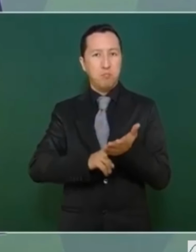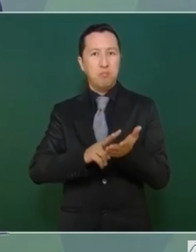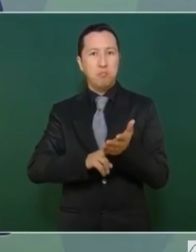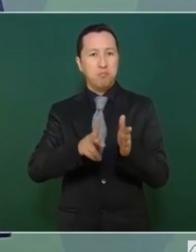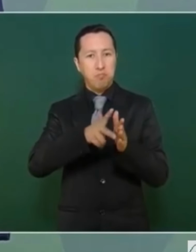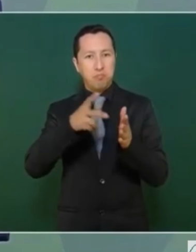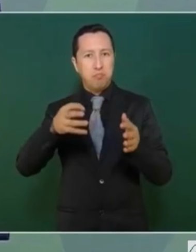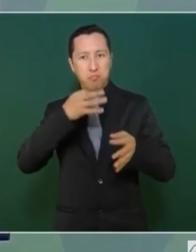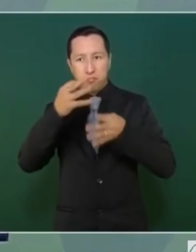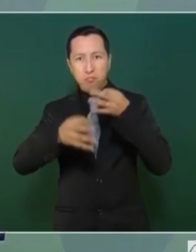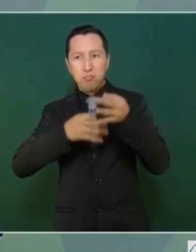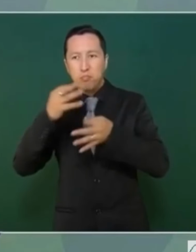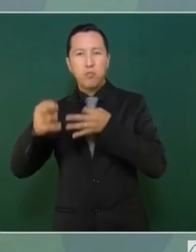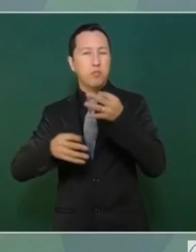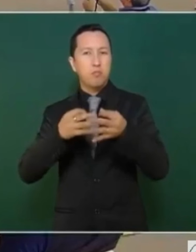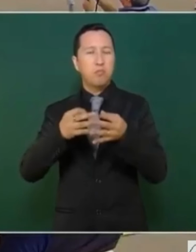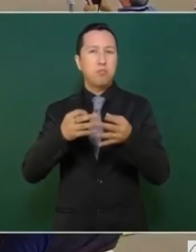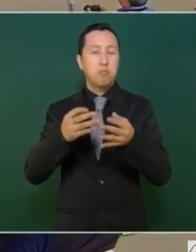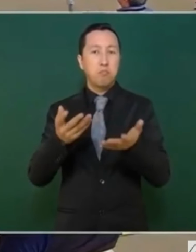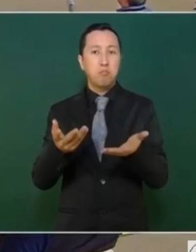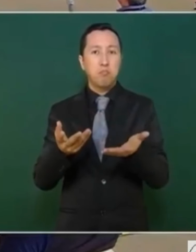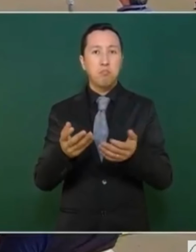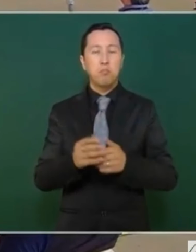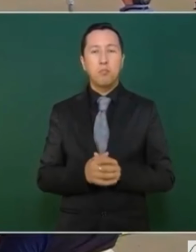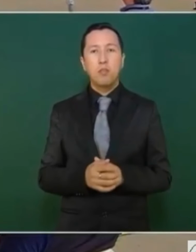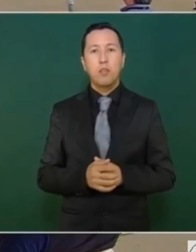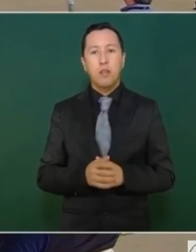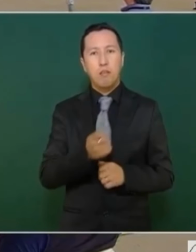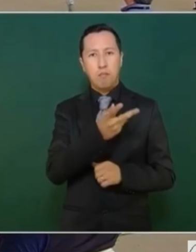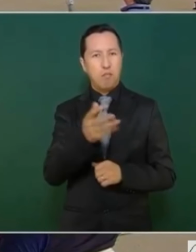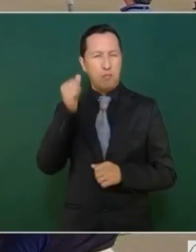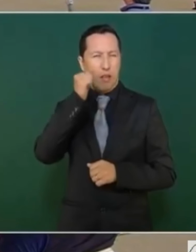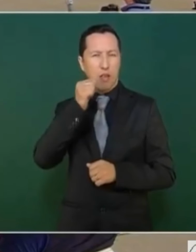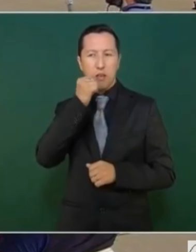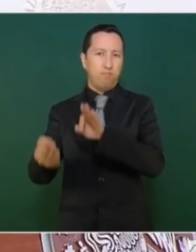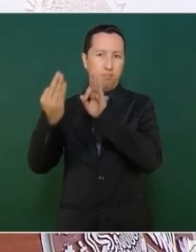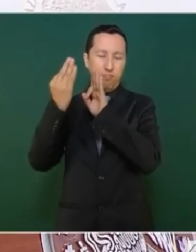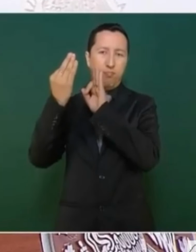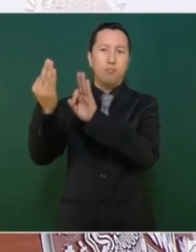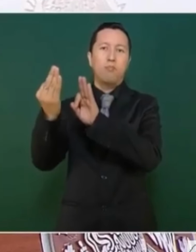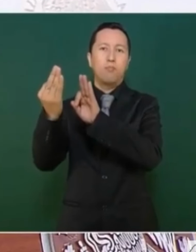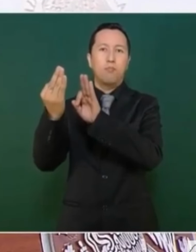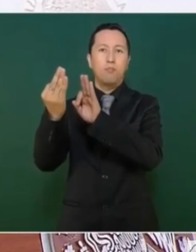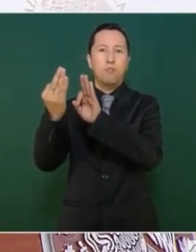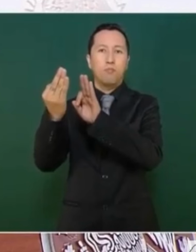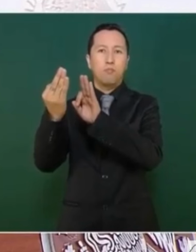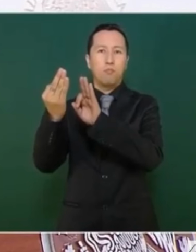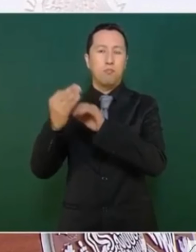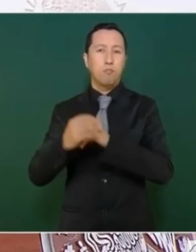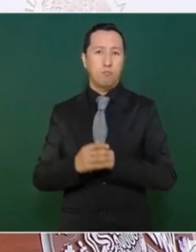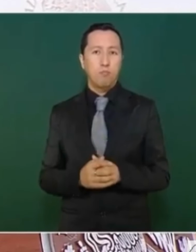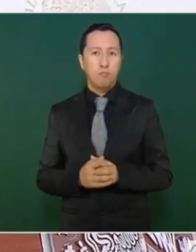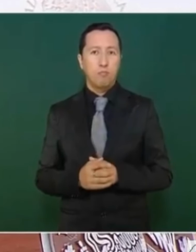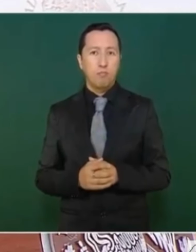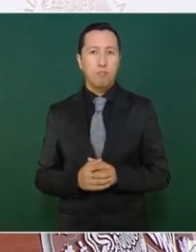periodistas que siempre enfrentaron a las oligarquías y en los